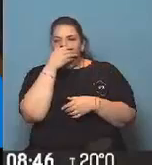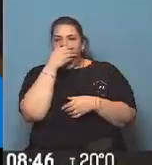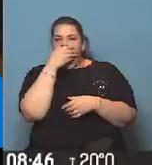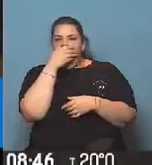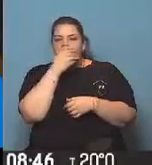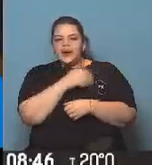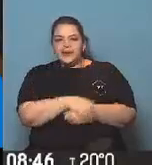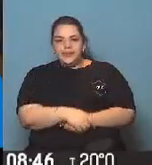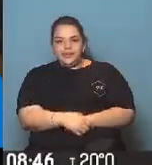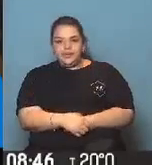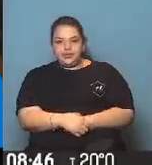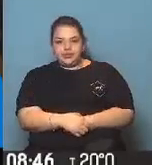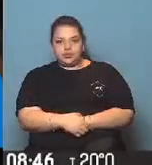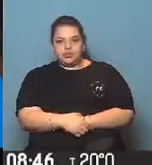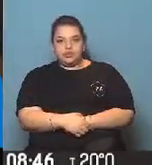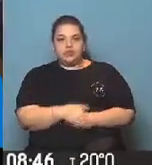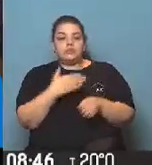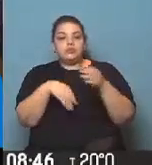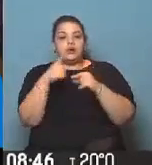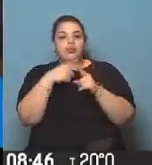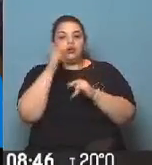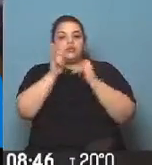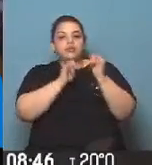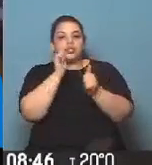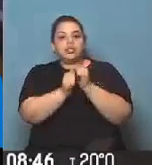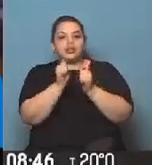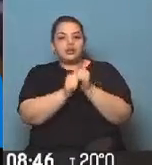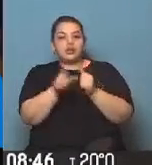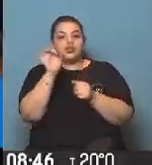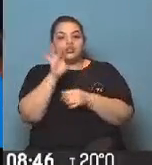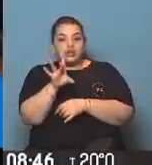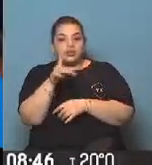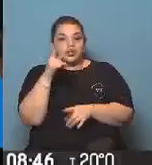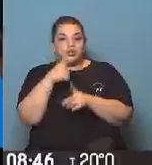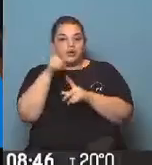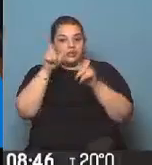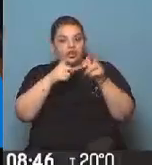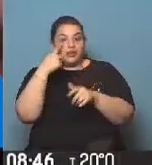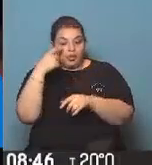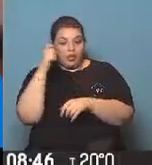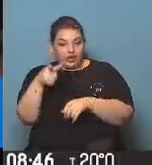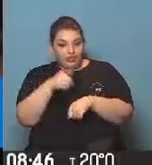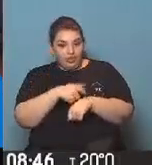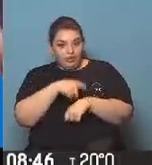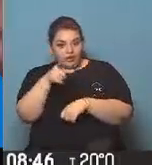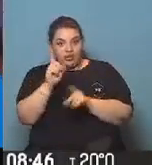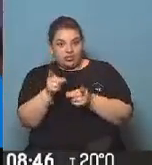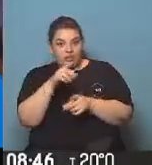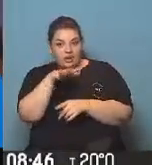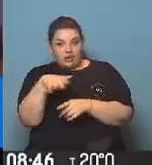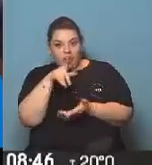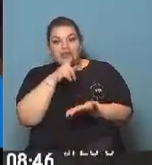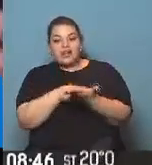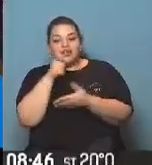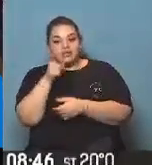un formato de género y sobre todo poder contar una historia solo a través de aquellos que habían vivido y habían estado en los lugares de